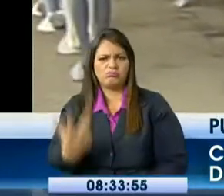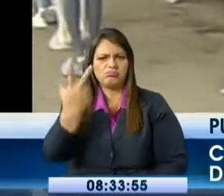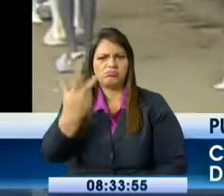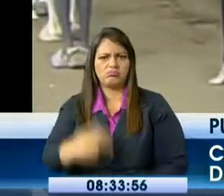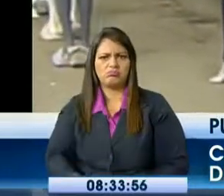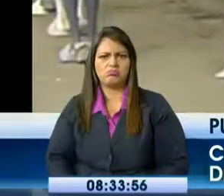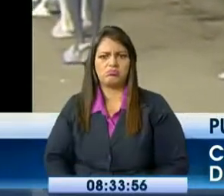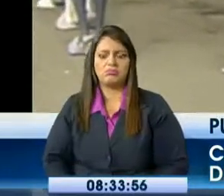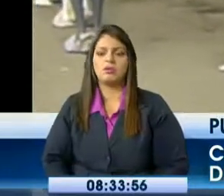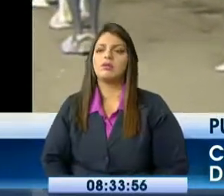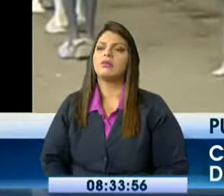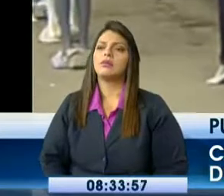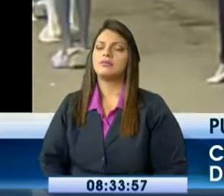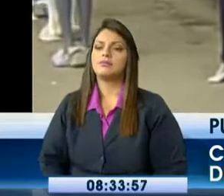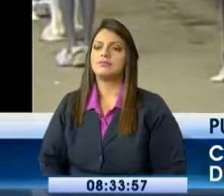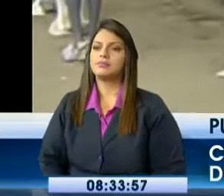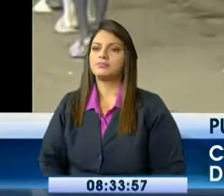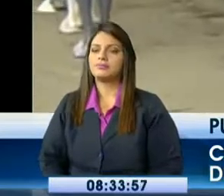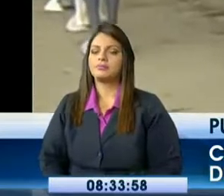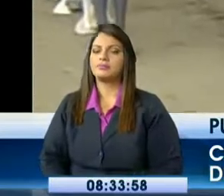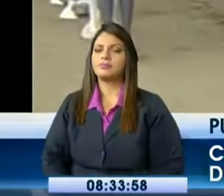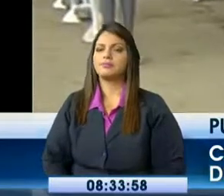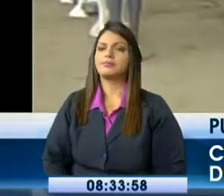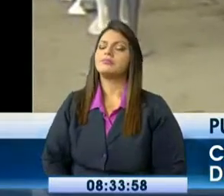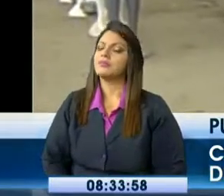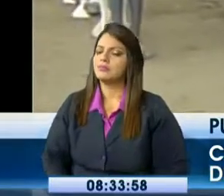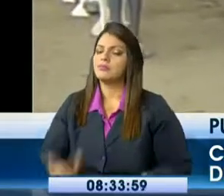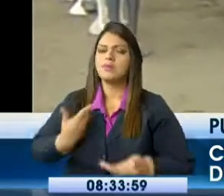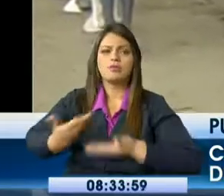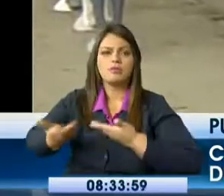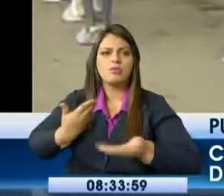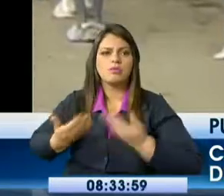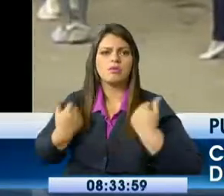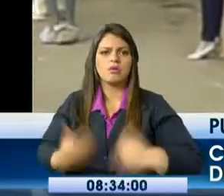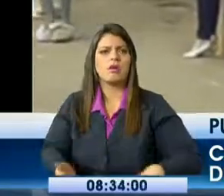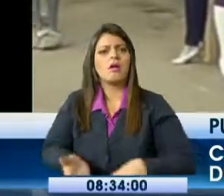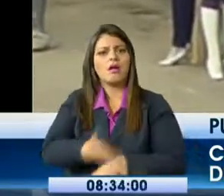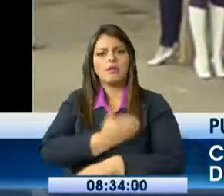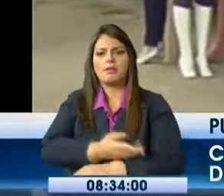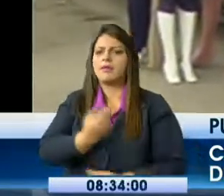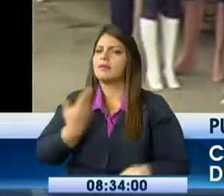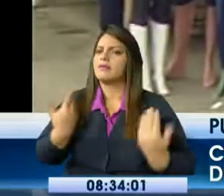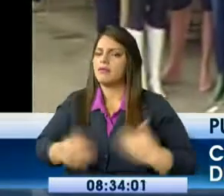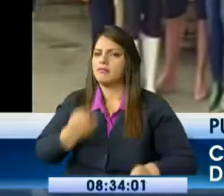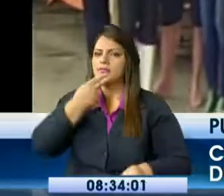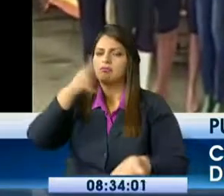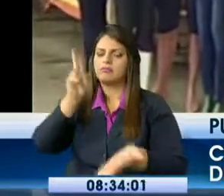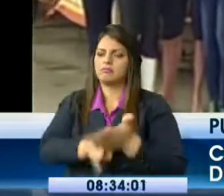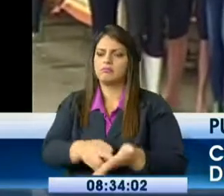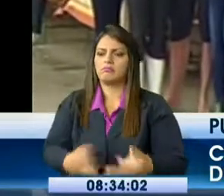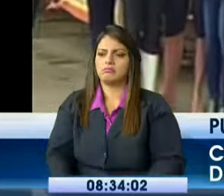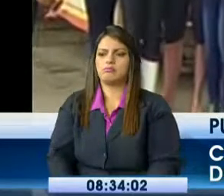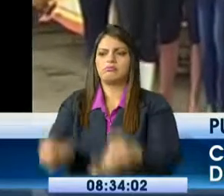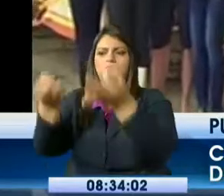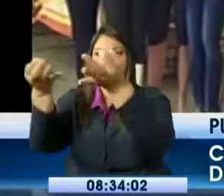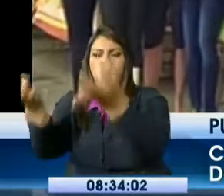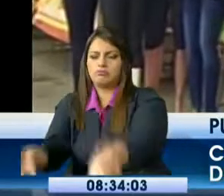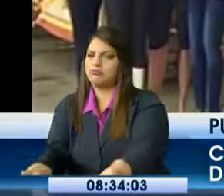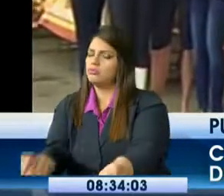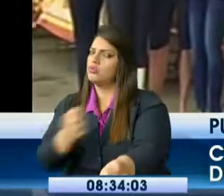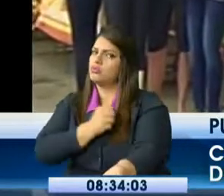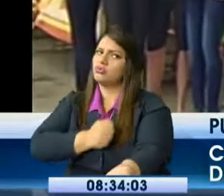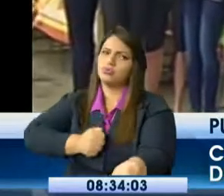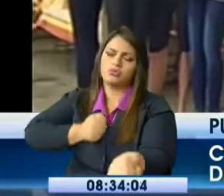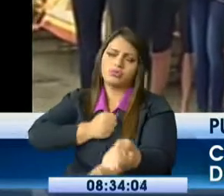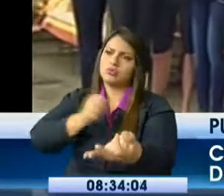¿ya? Y precisamente, bueno, han sido notificados, aquí están las notificaciones, los plazos están vencidos. Incluso aquí